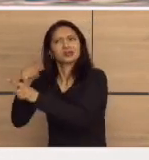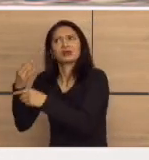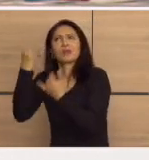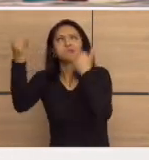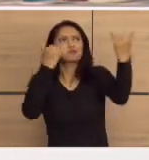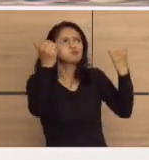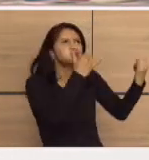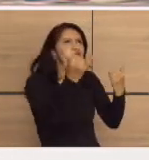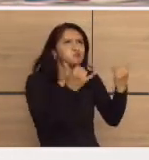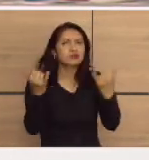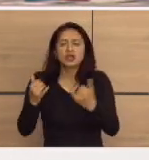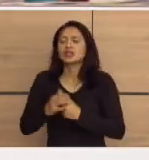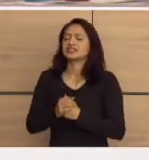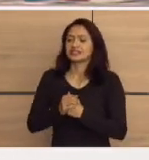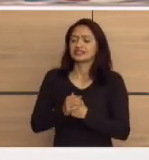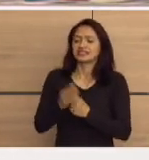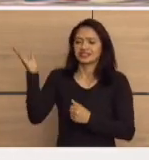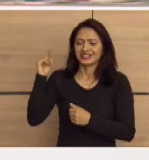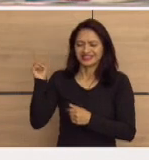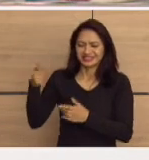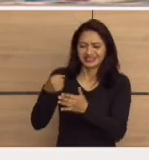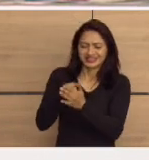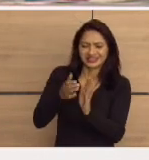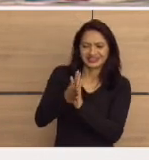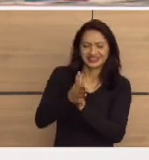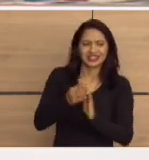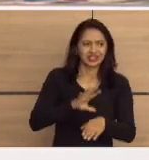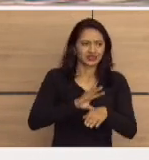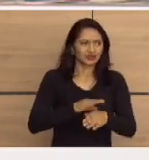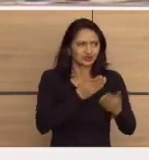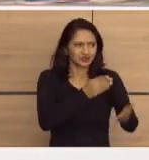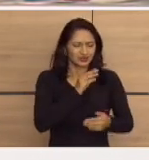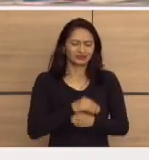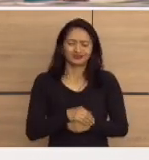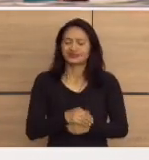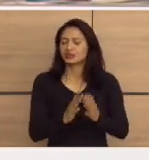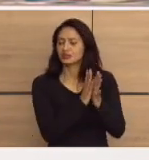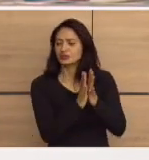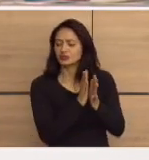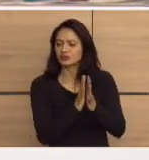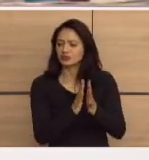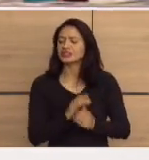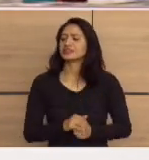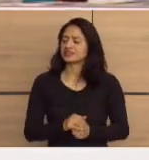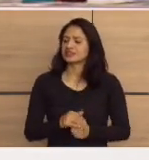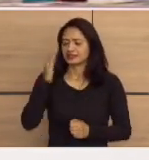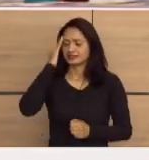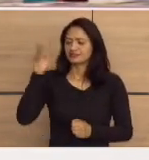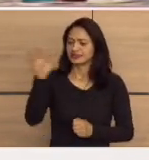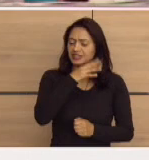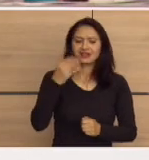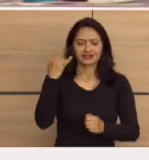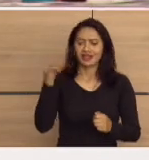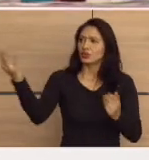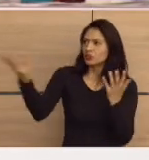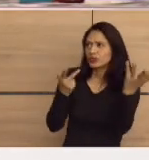actual. Yo creo que en esto también hizo mucho énfasis el doctor Durán, y yo creo que es premisa de la academia, tenemos que materializarlo, porque